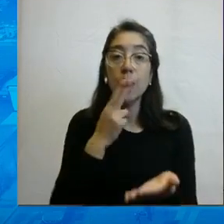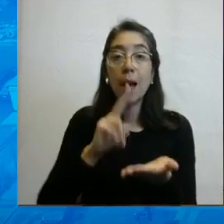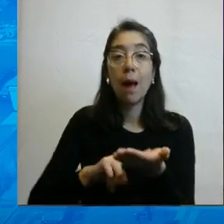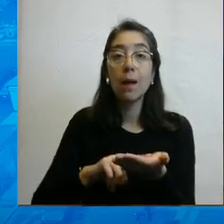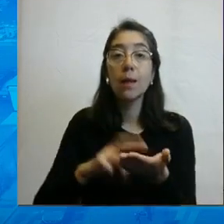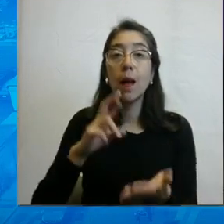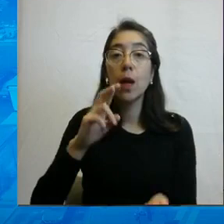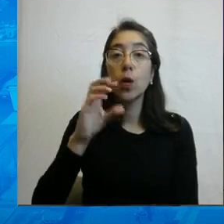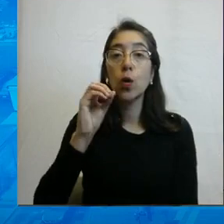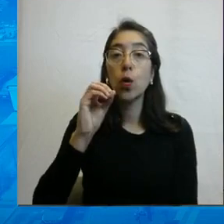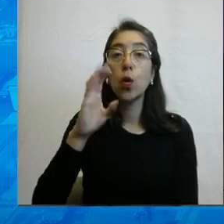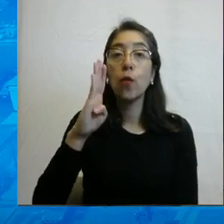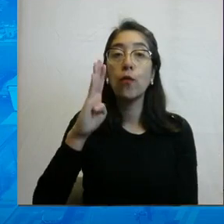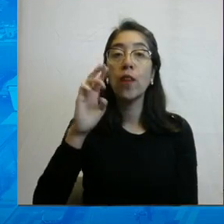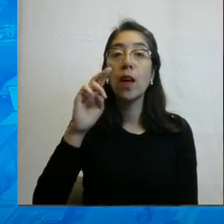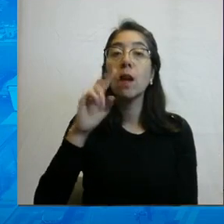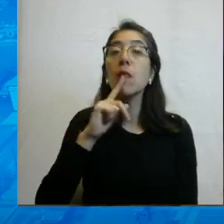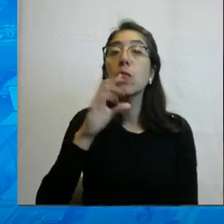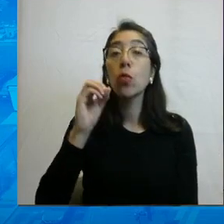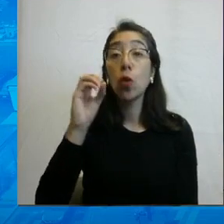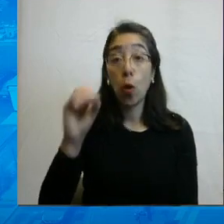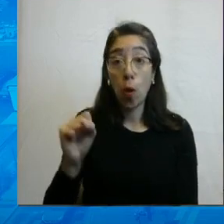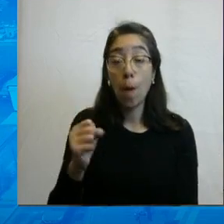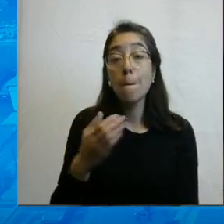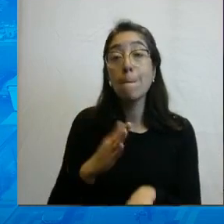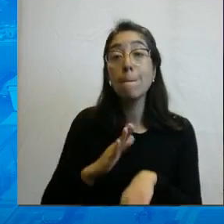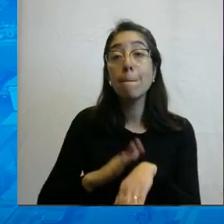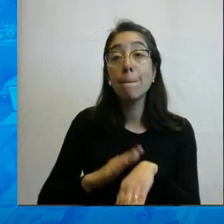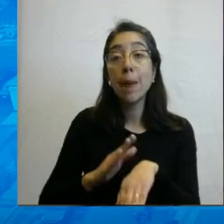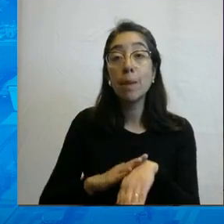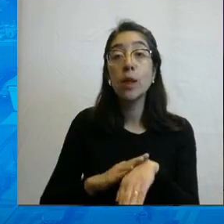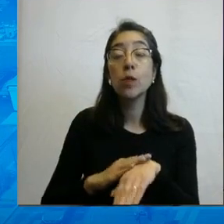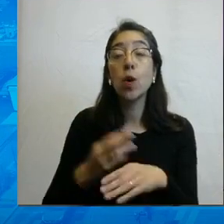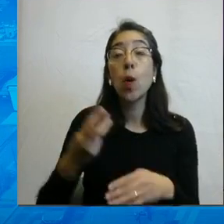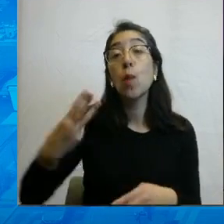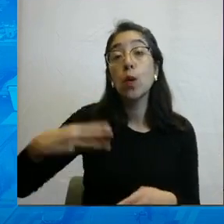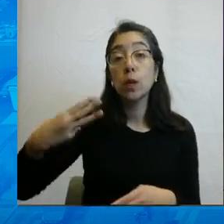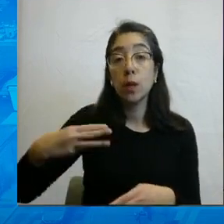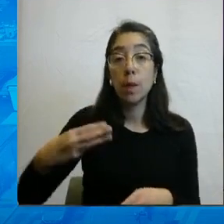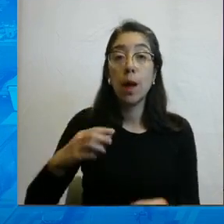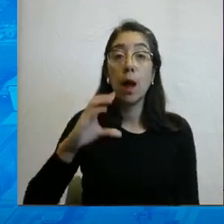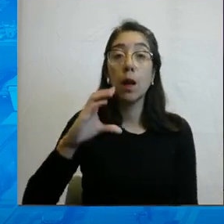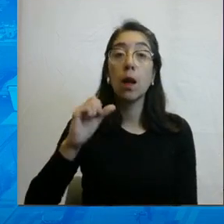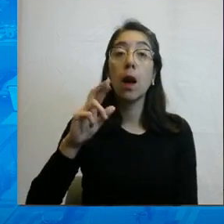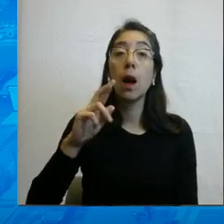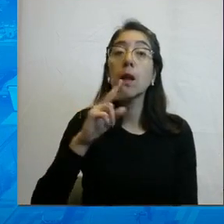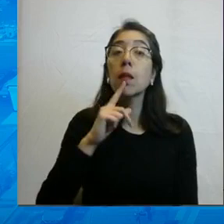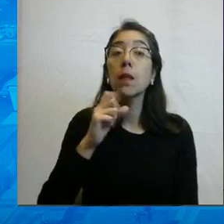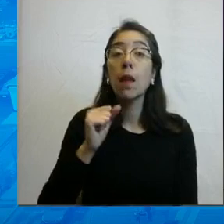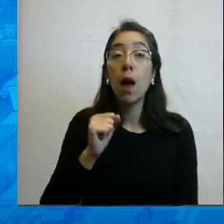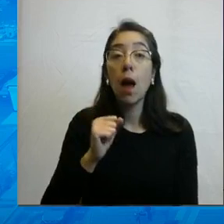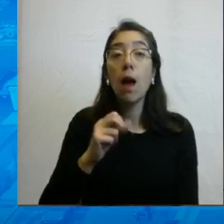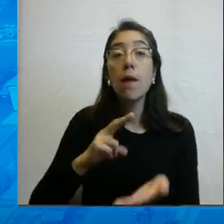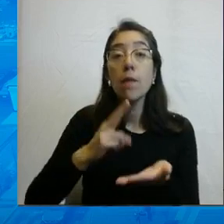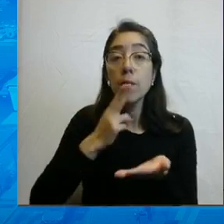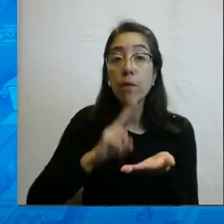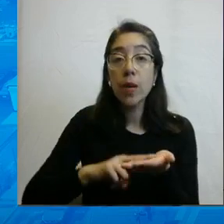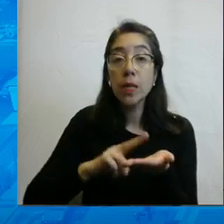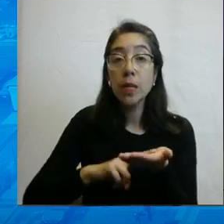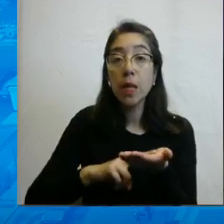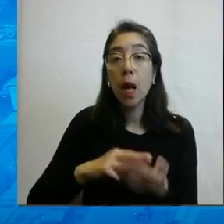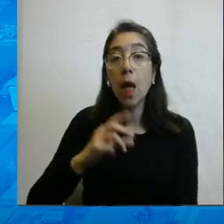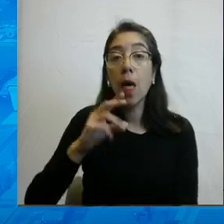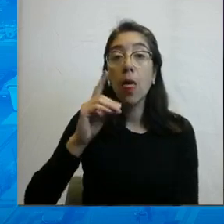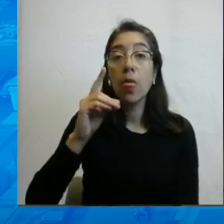municipal, derivado a inspección. 3.15, carta de la vecina Juana Vidal Cerón, solicita renovación de permiso municipal, inspección.